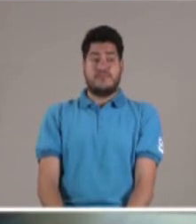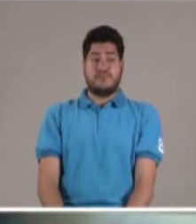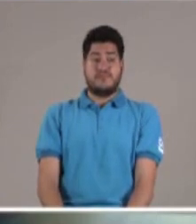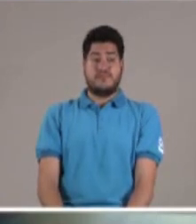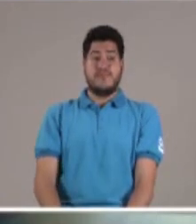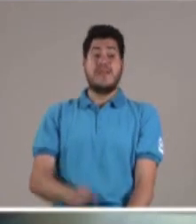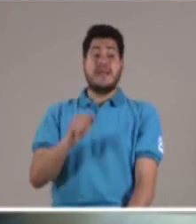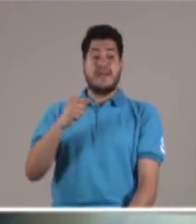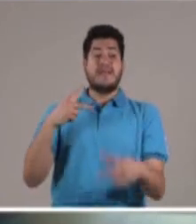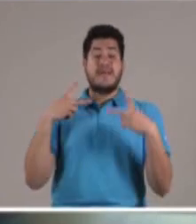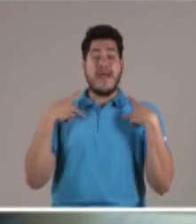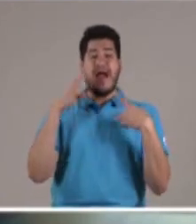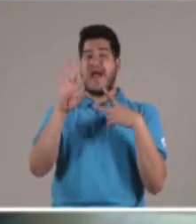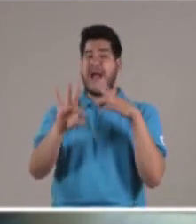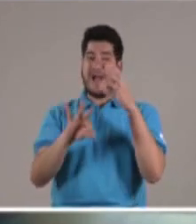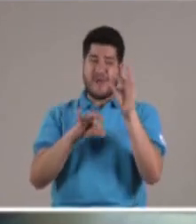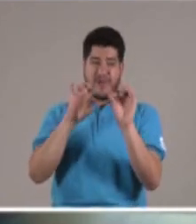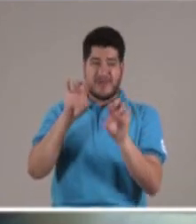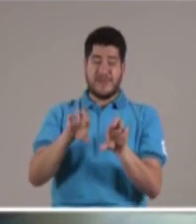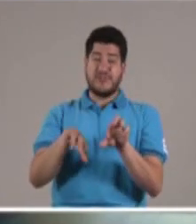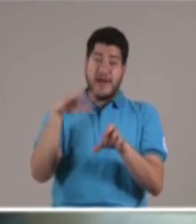si hay alguien apresúrese